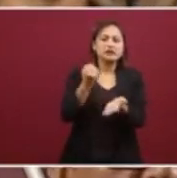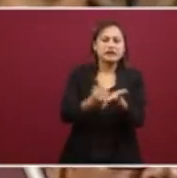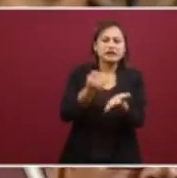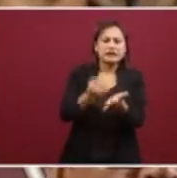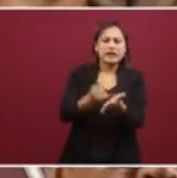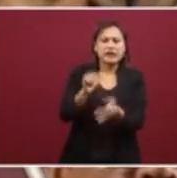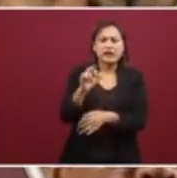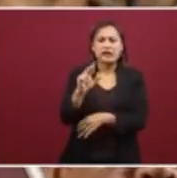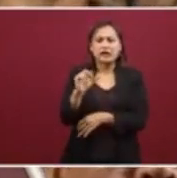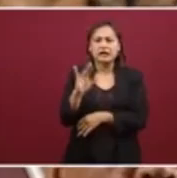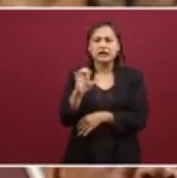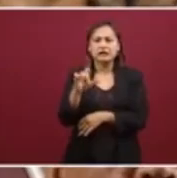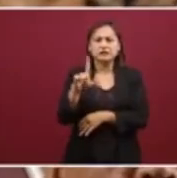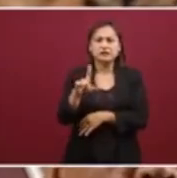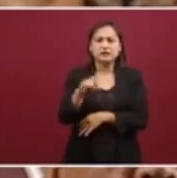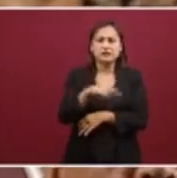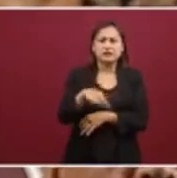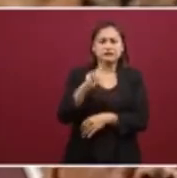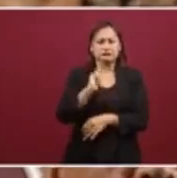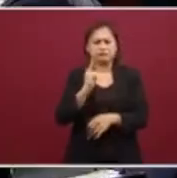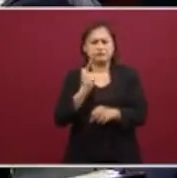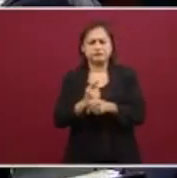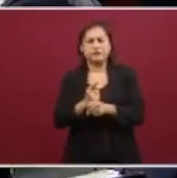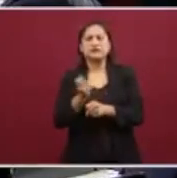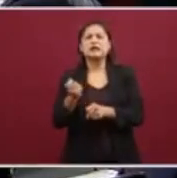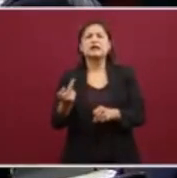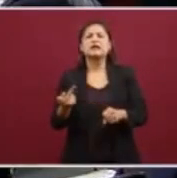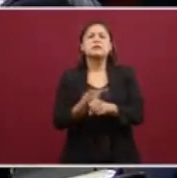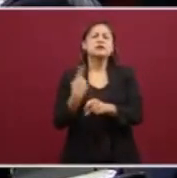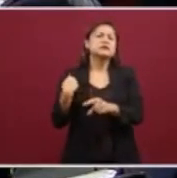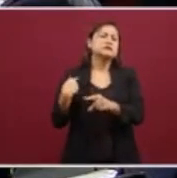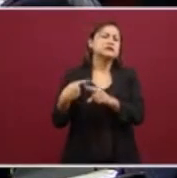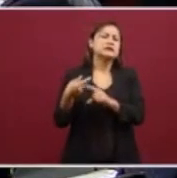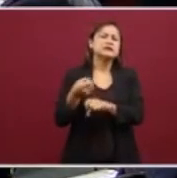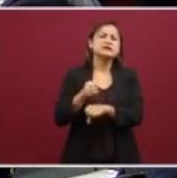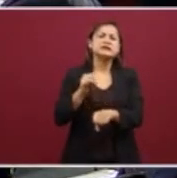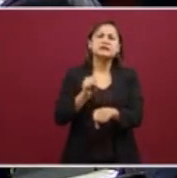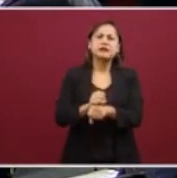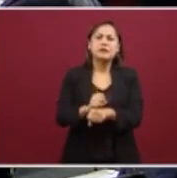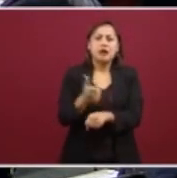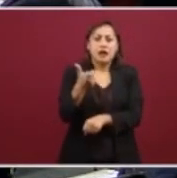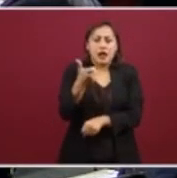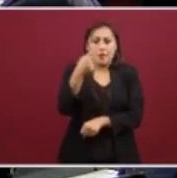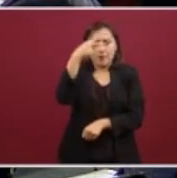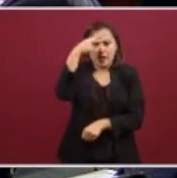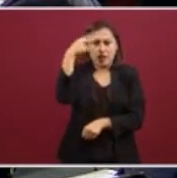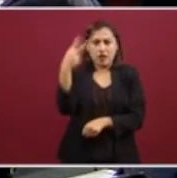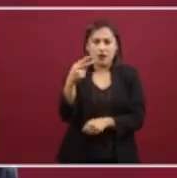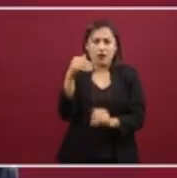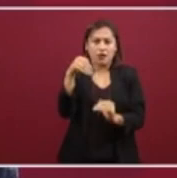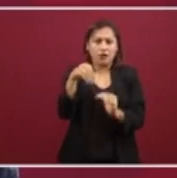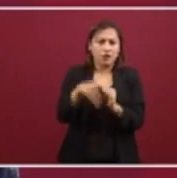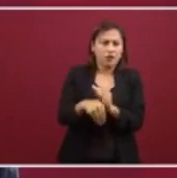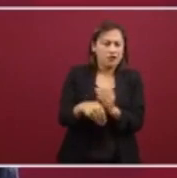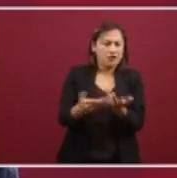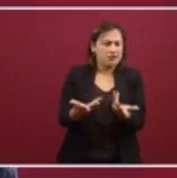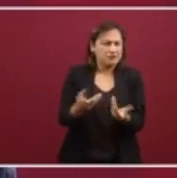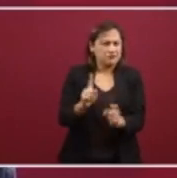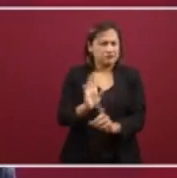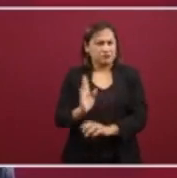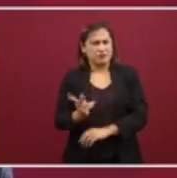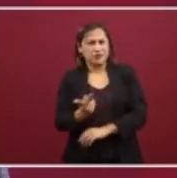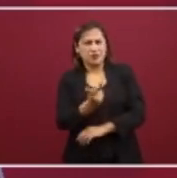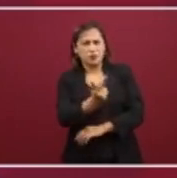Hemos visto que el peso se ha depreciado esta semana. ¿Qué planes tienen para reafirmar